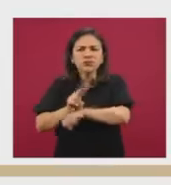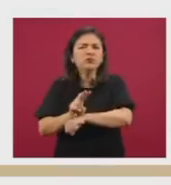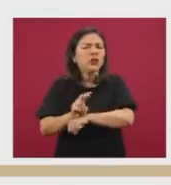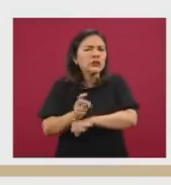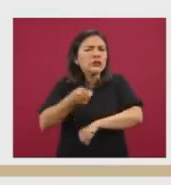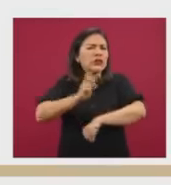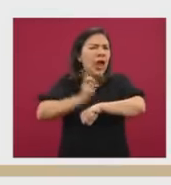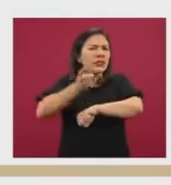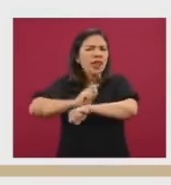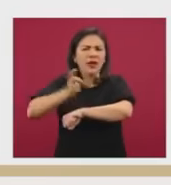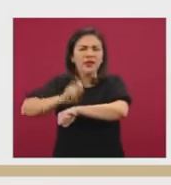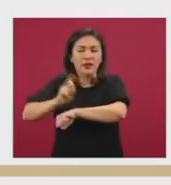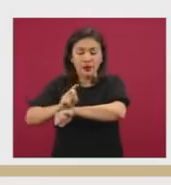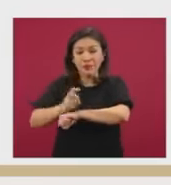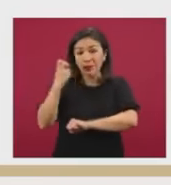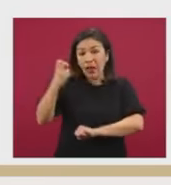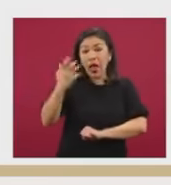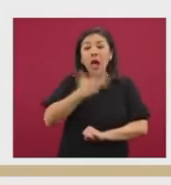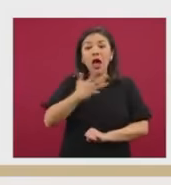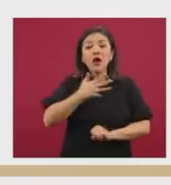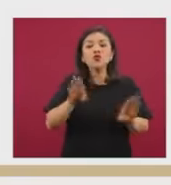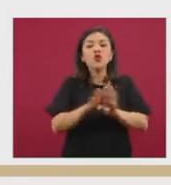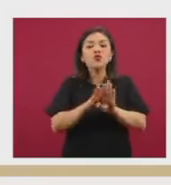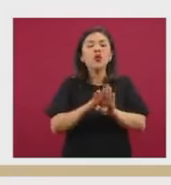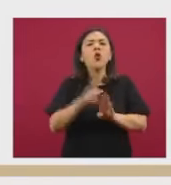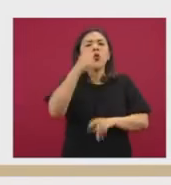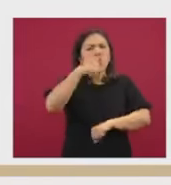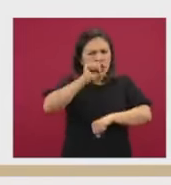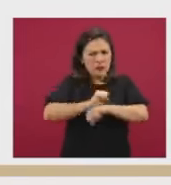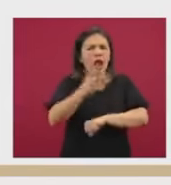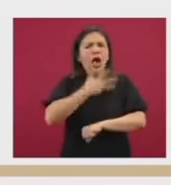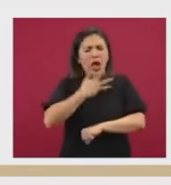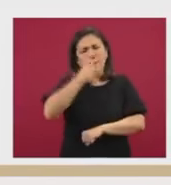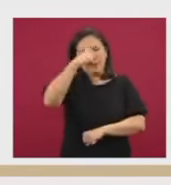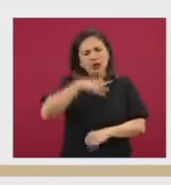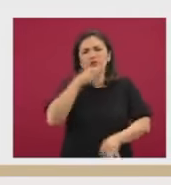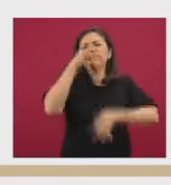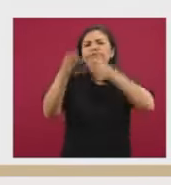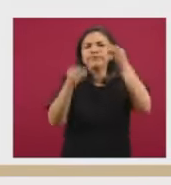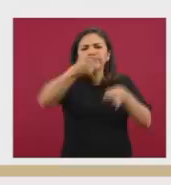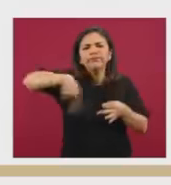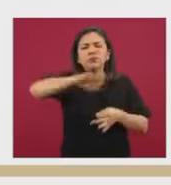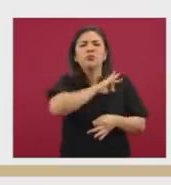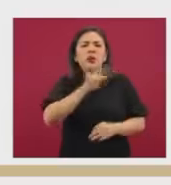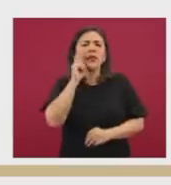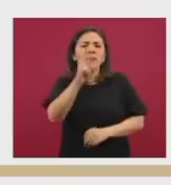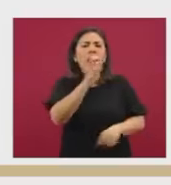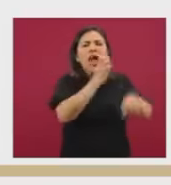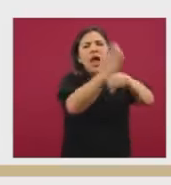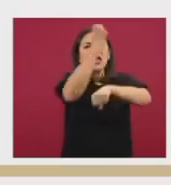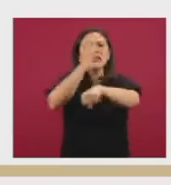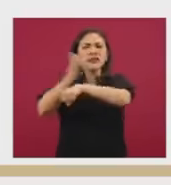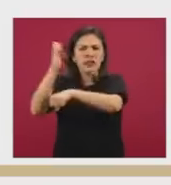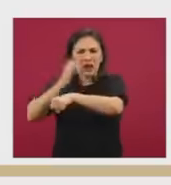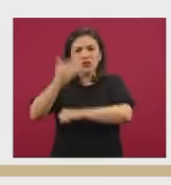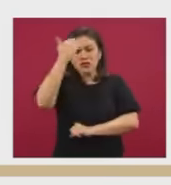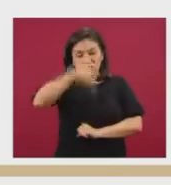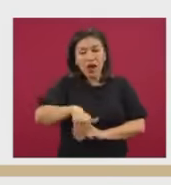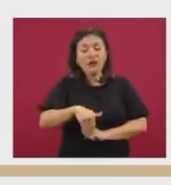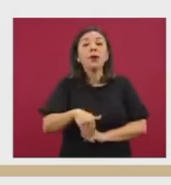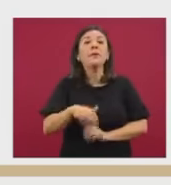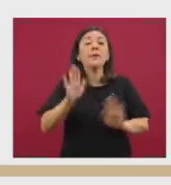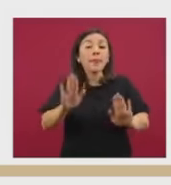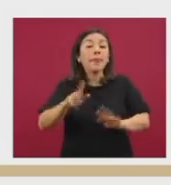prácticamente todos los días. Tenemos una versión semanal que también comunicamos con cada una de las entidades federativas,